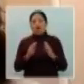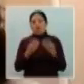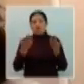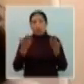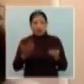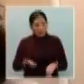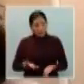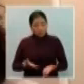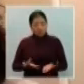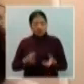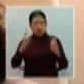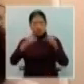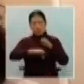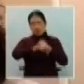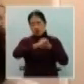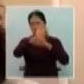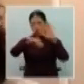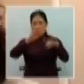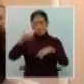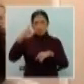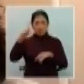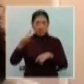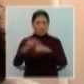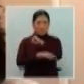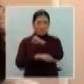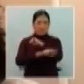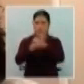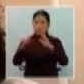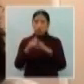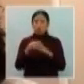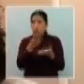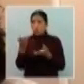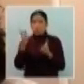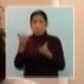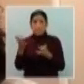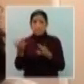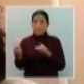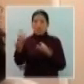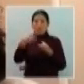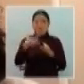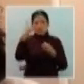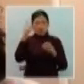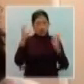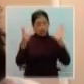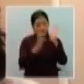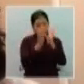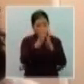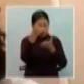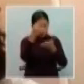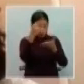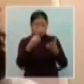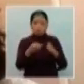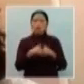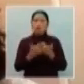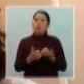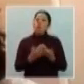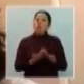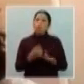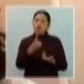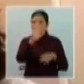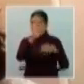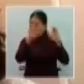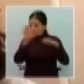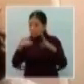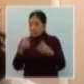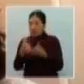una convocatoria nacional para los censadores, censadoras? ¿Cómo van a proceder ustedes para convocar a